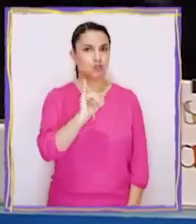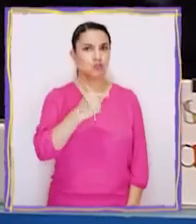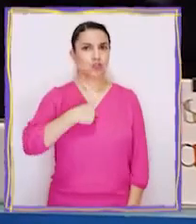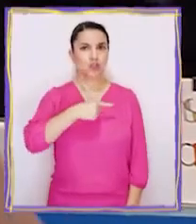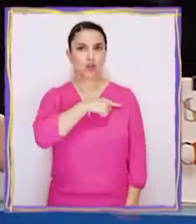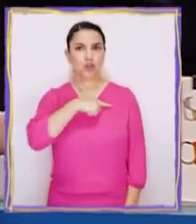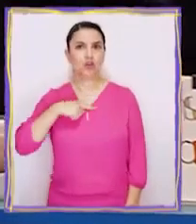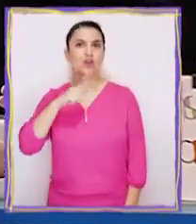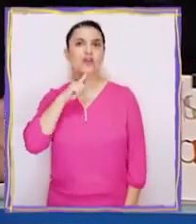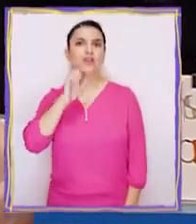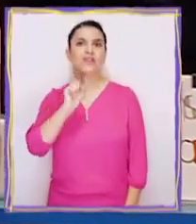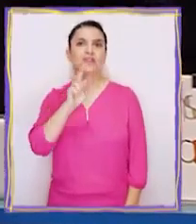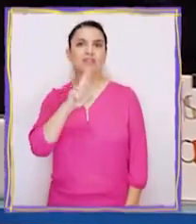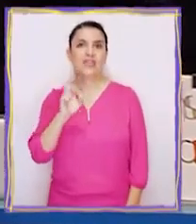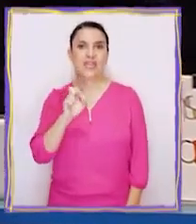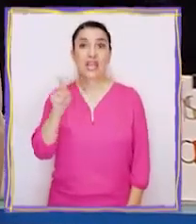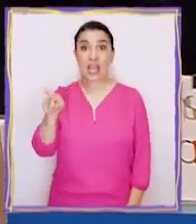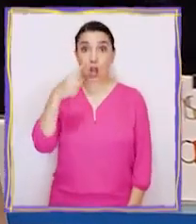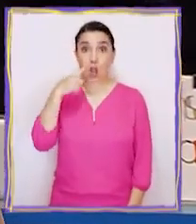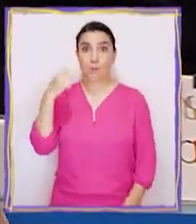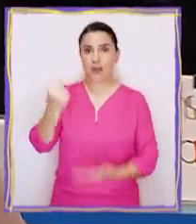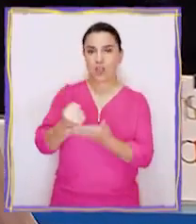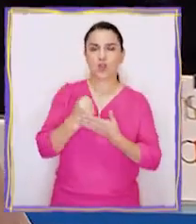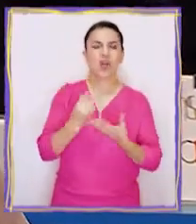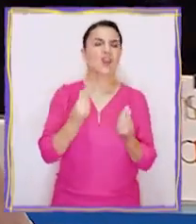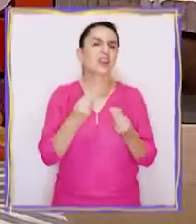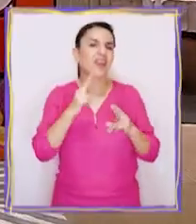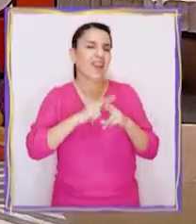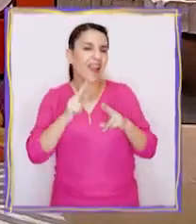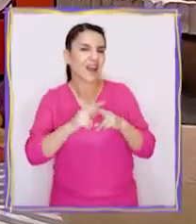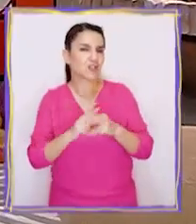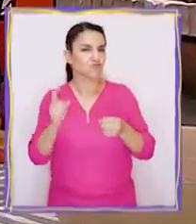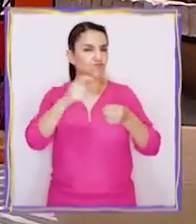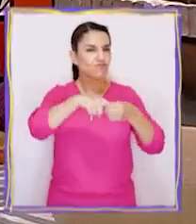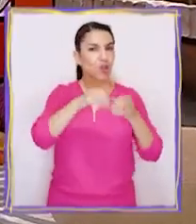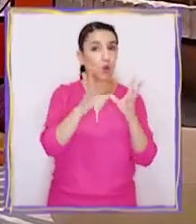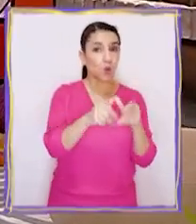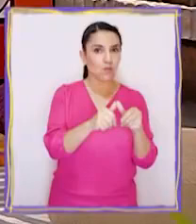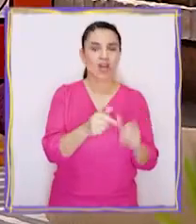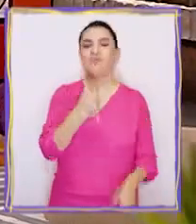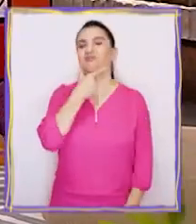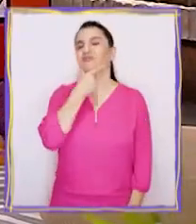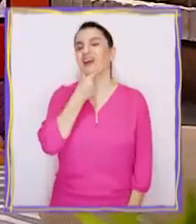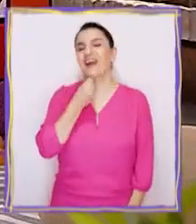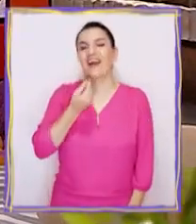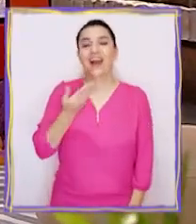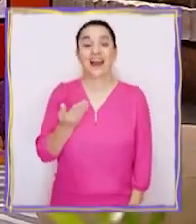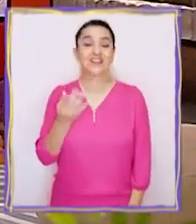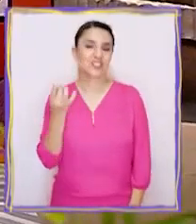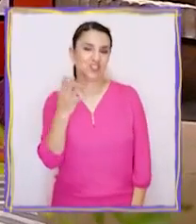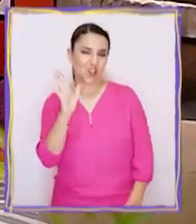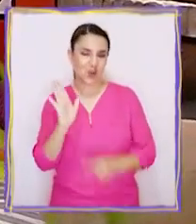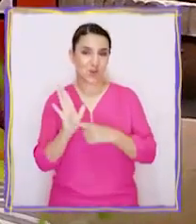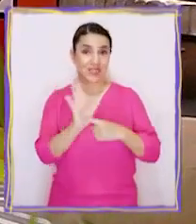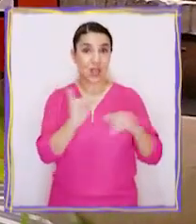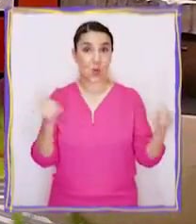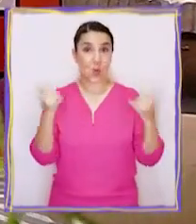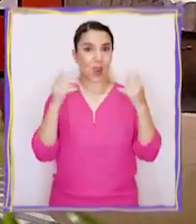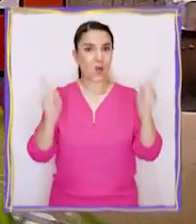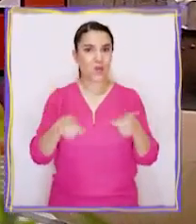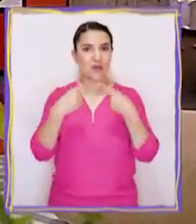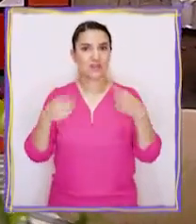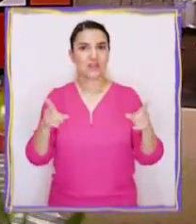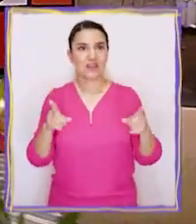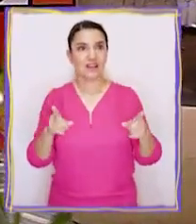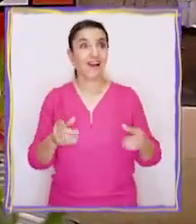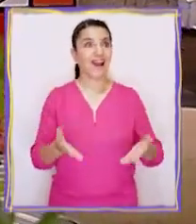sí! Yo soy la Tere, él me va a ayudar. ¿Qué tenemos que hacer para ser parte del club? Muy sencillo, solo debes presentarnos un